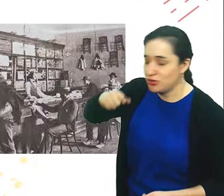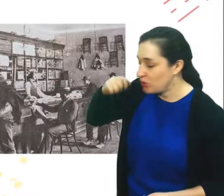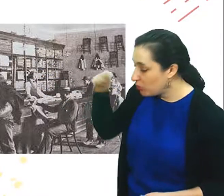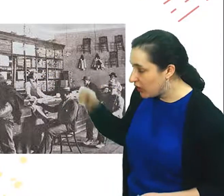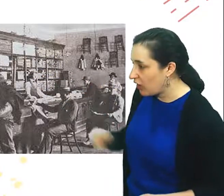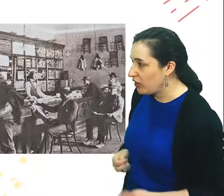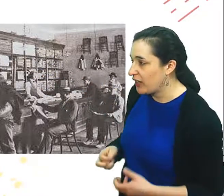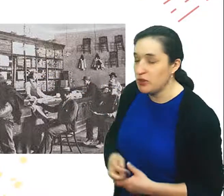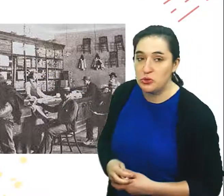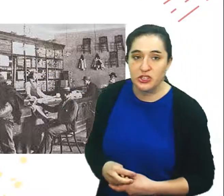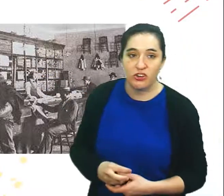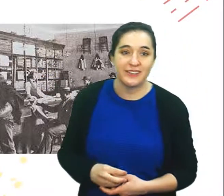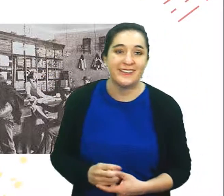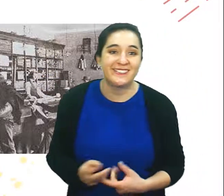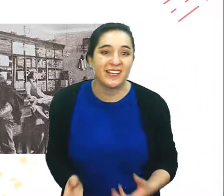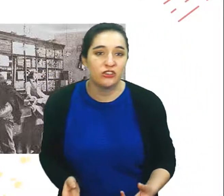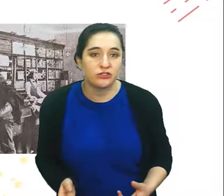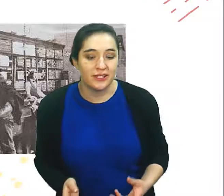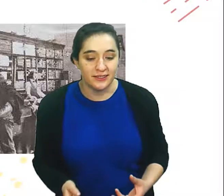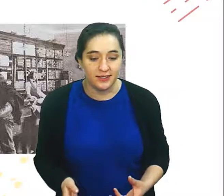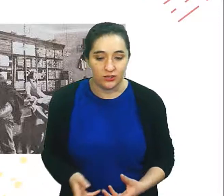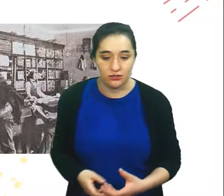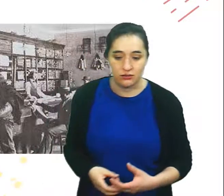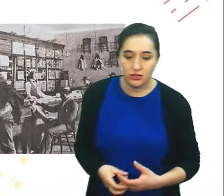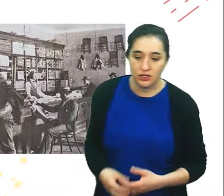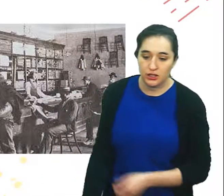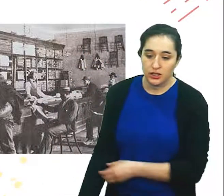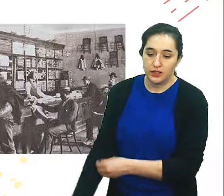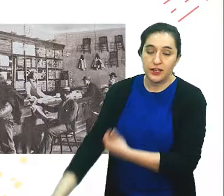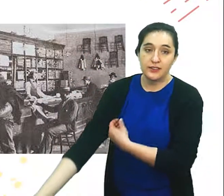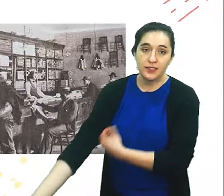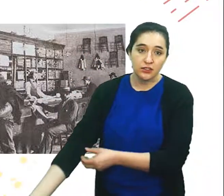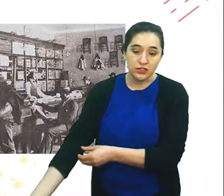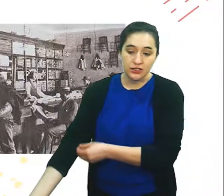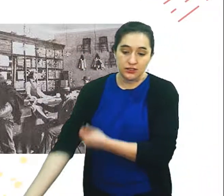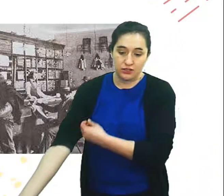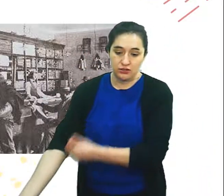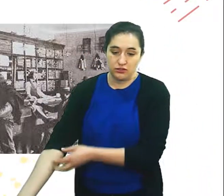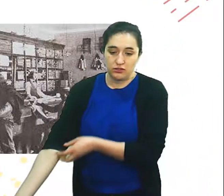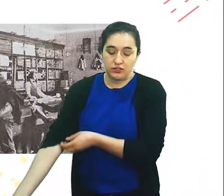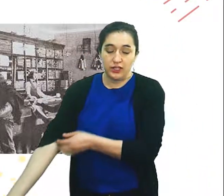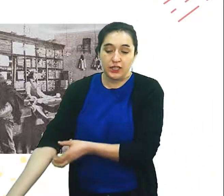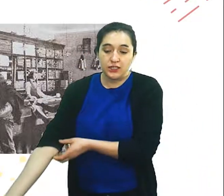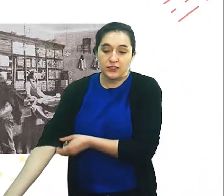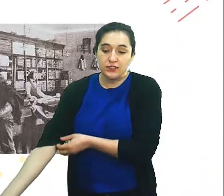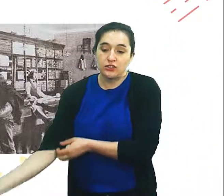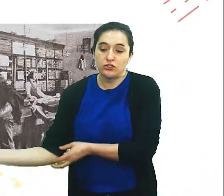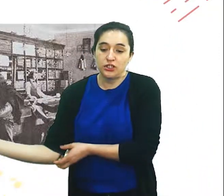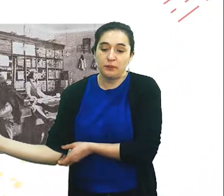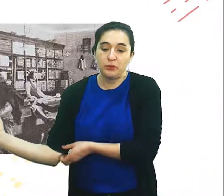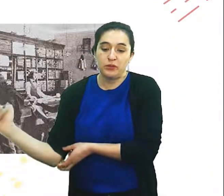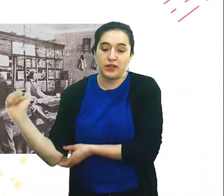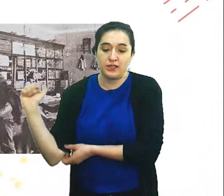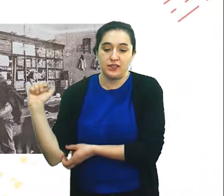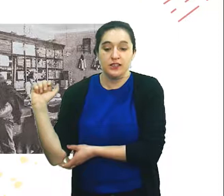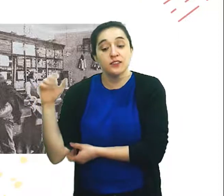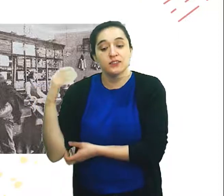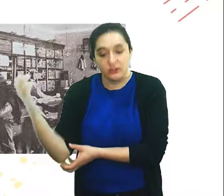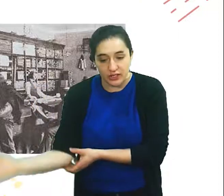yo estoy segura que lo han escuchado, que es el ciclo salitrero. Y el ciclo salitrero se caracteriza entonces por